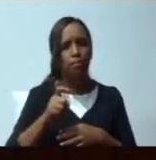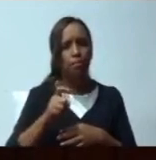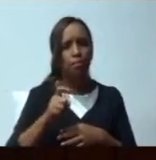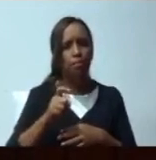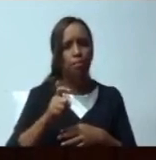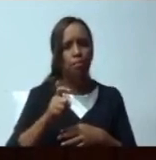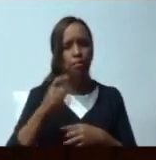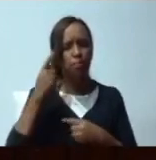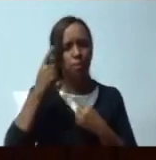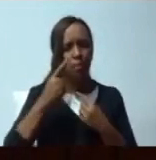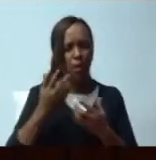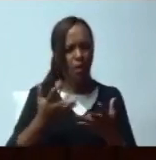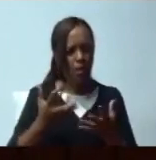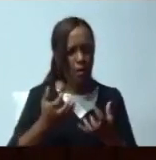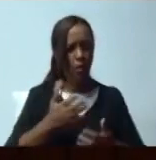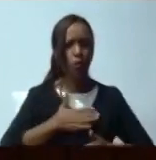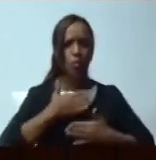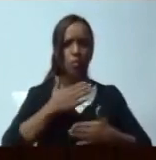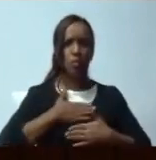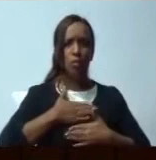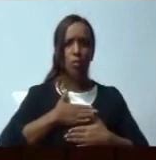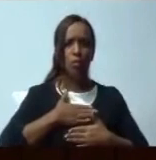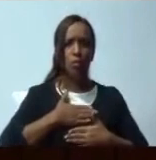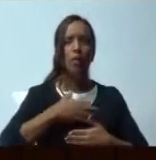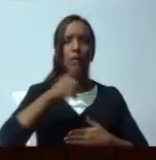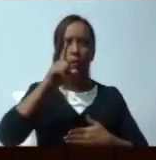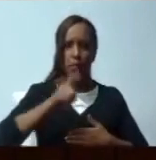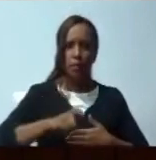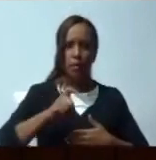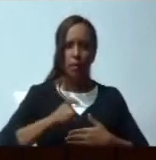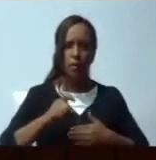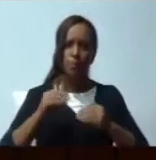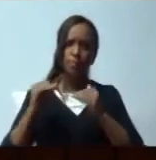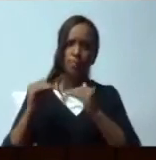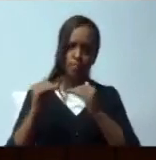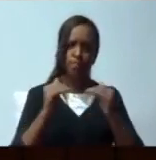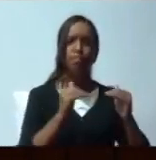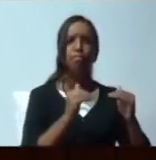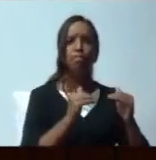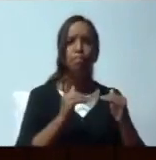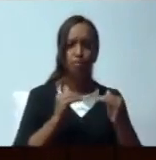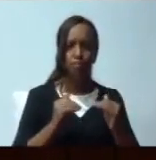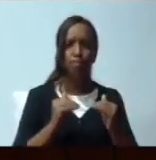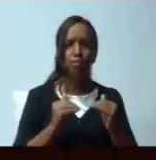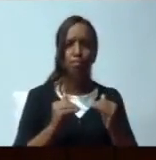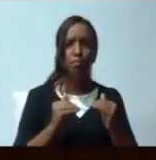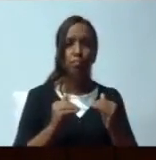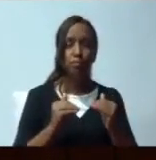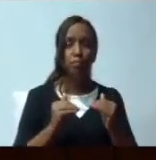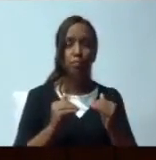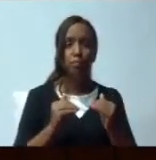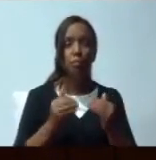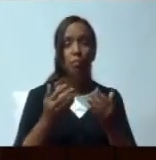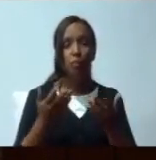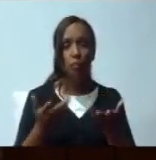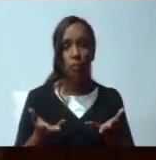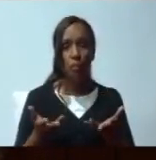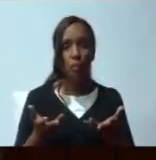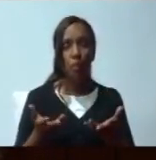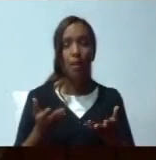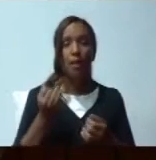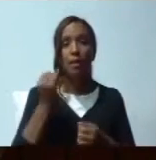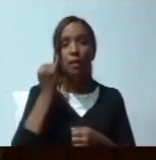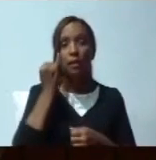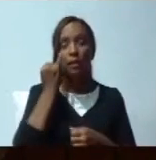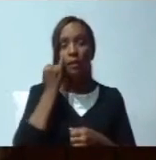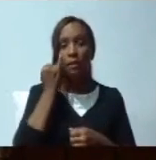Nosotros entendemos que en este importante mes, germen de la democracia a finales